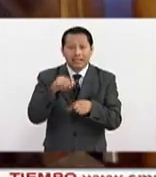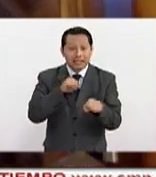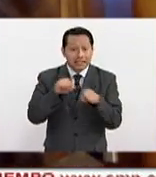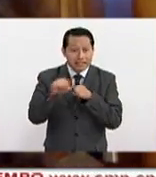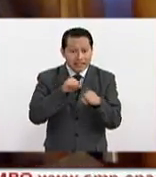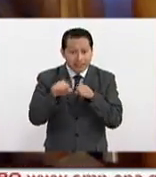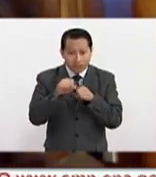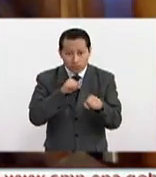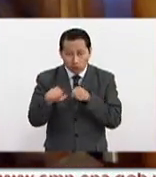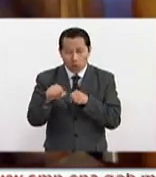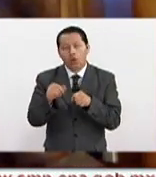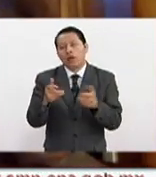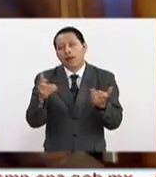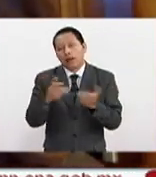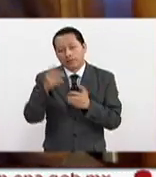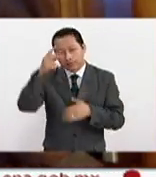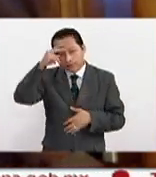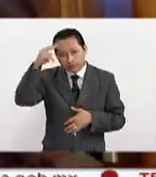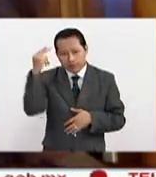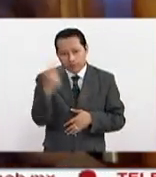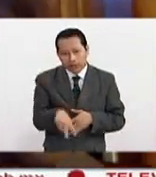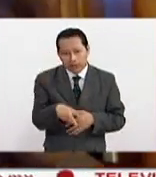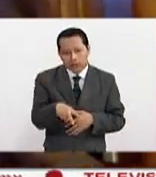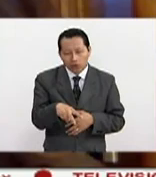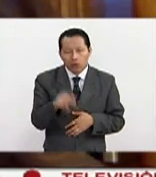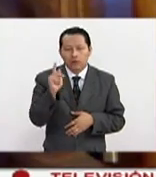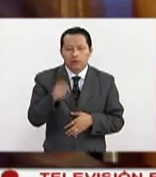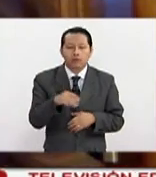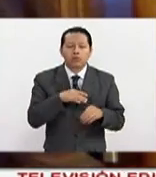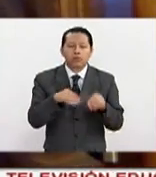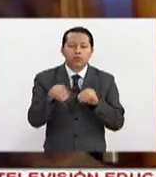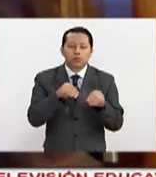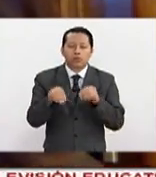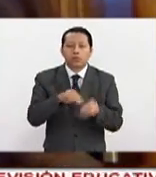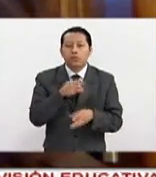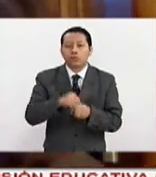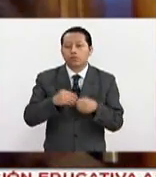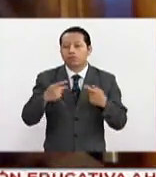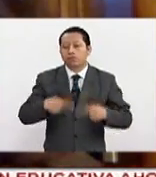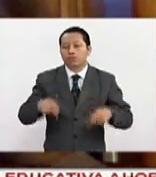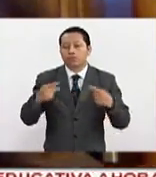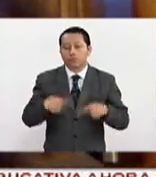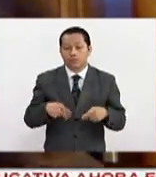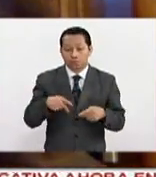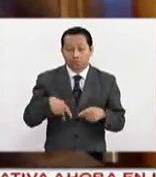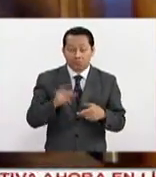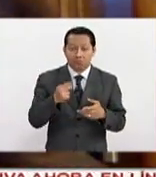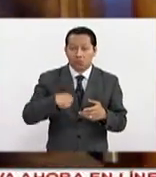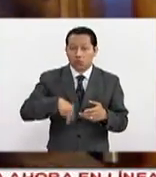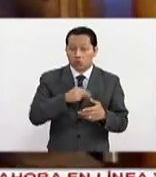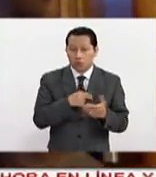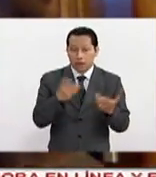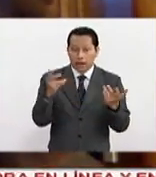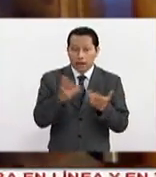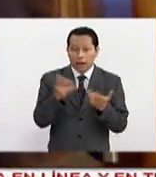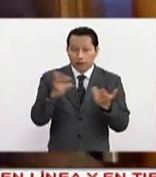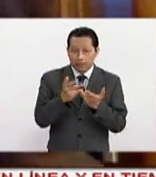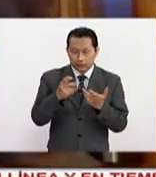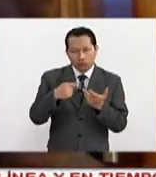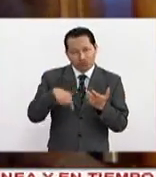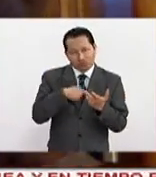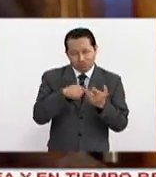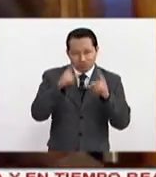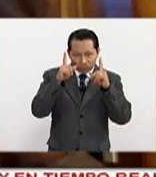México y toda la movilización que hubo de toda la población, pero por lo que a nosotros nos toca, los